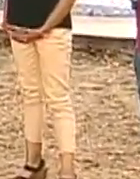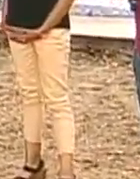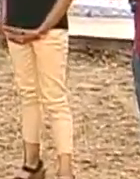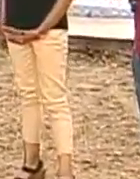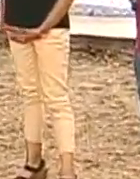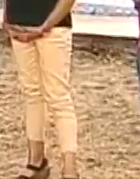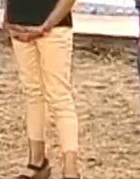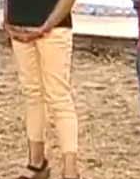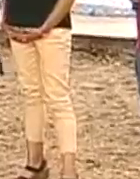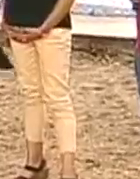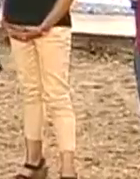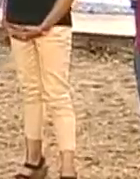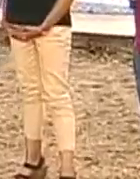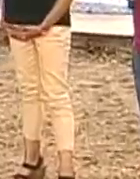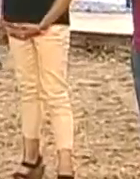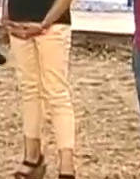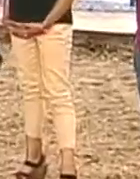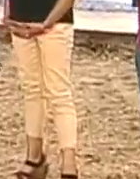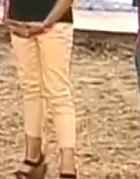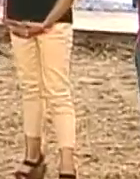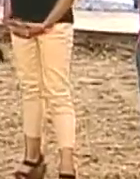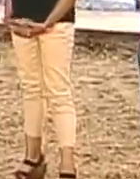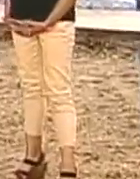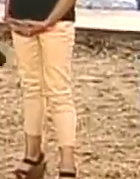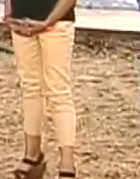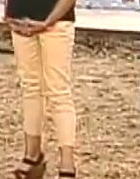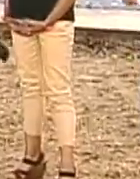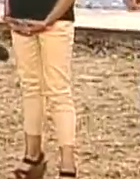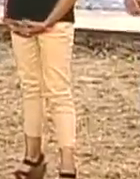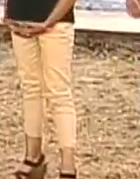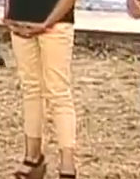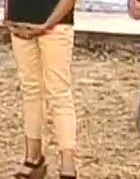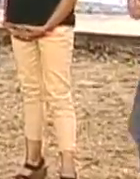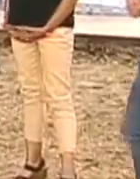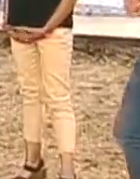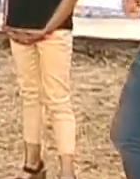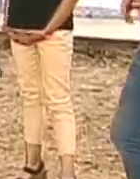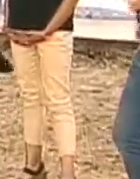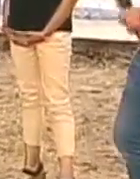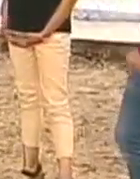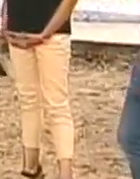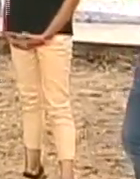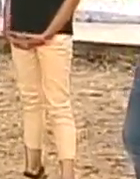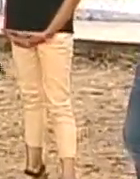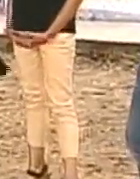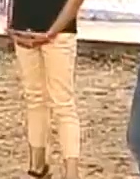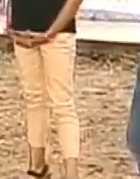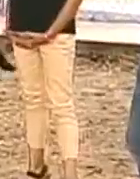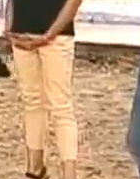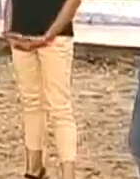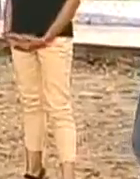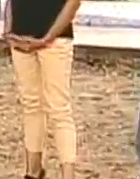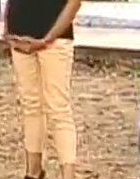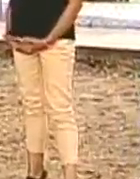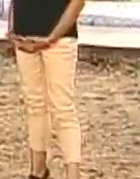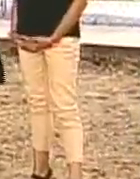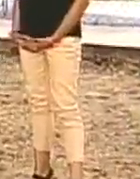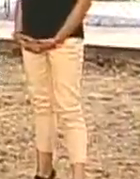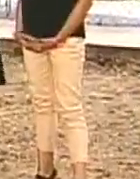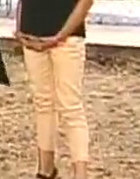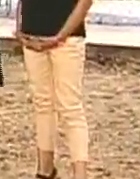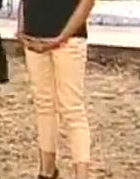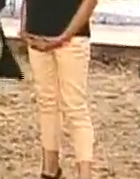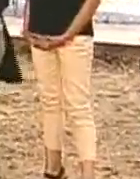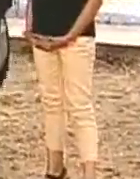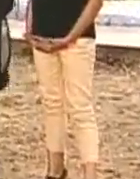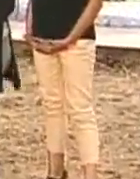una ofensiva poderosa para el reinicio de clases felices el 3 de octubre de